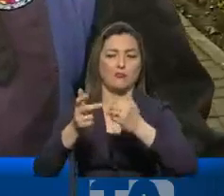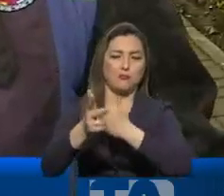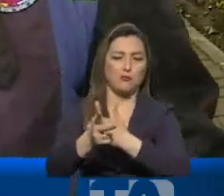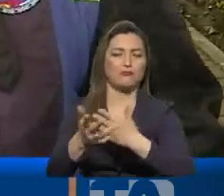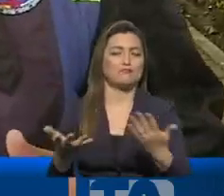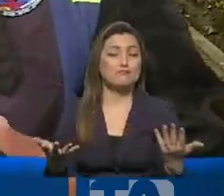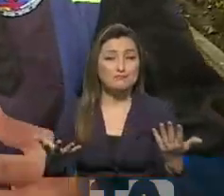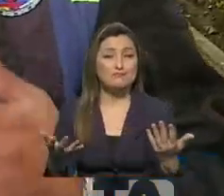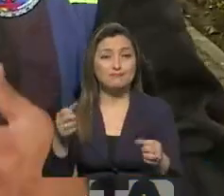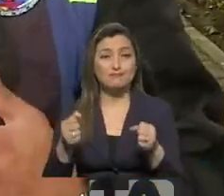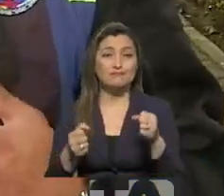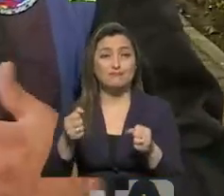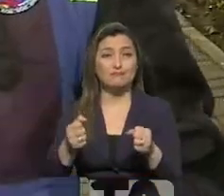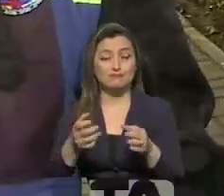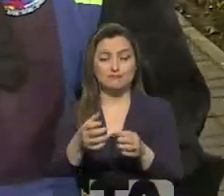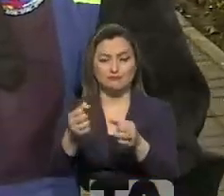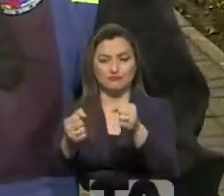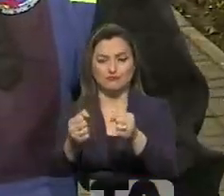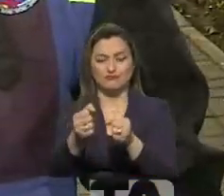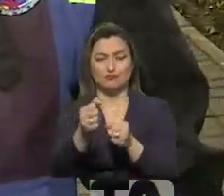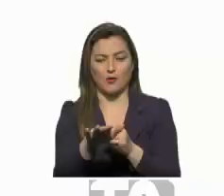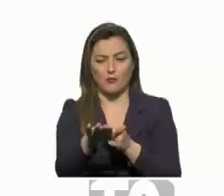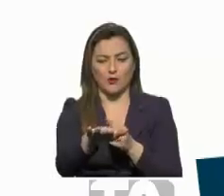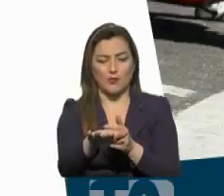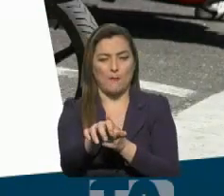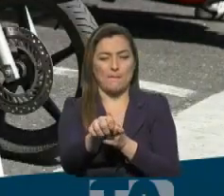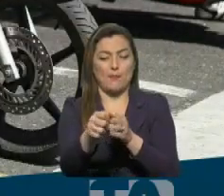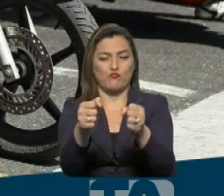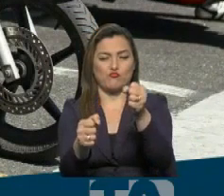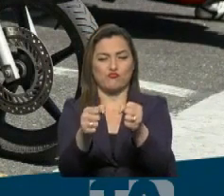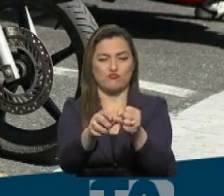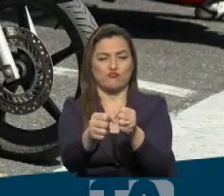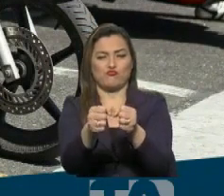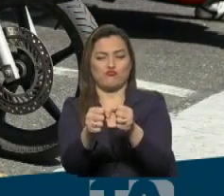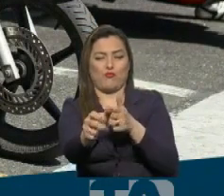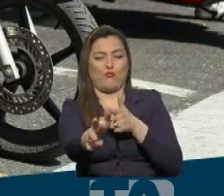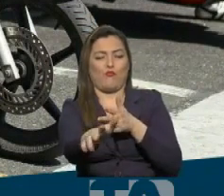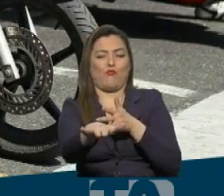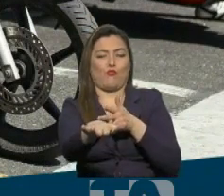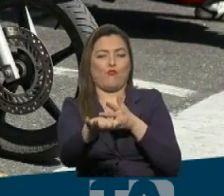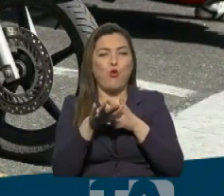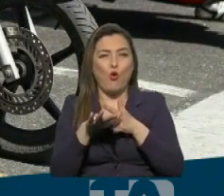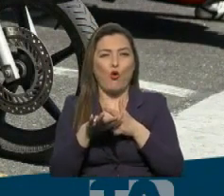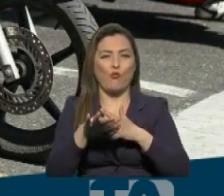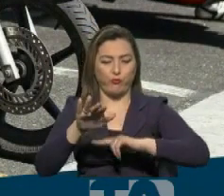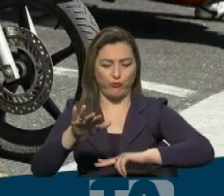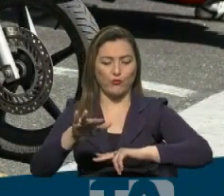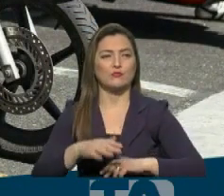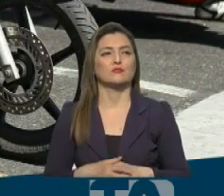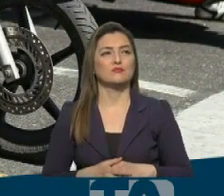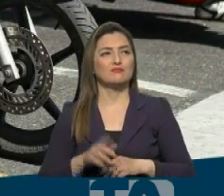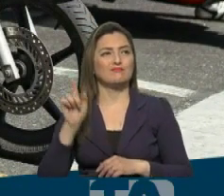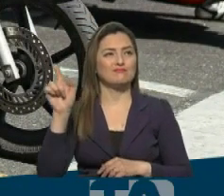y los vehículos muchas de las veces meten retro y nos hacen daño a nuestros vehículos. Según Asomoto, en Quito hay 60.000 motocicletas y